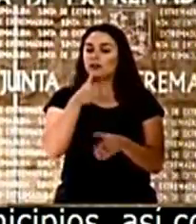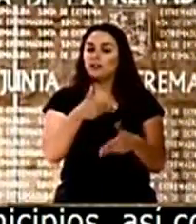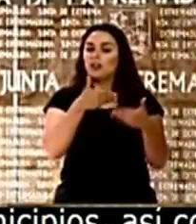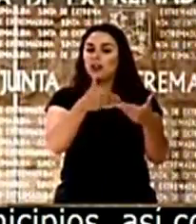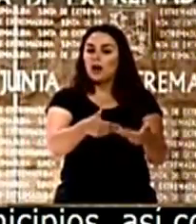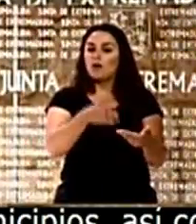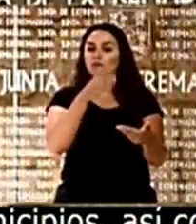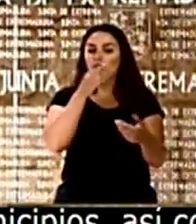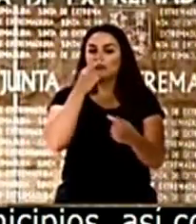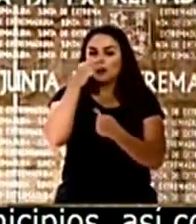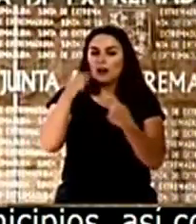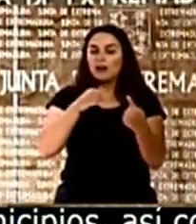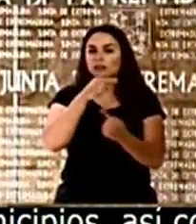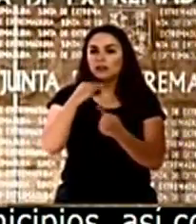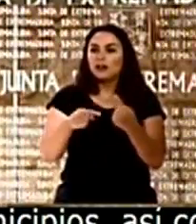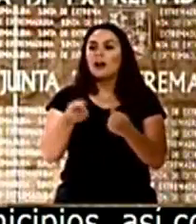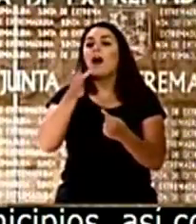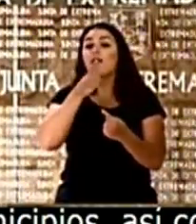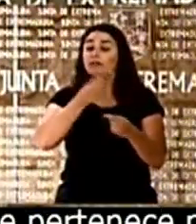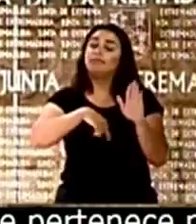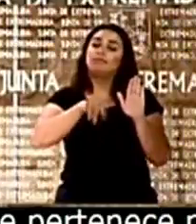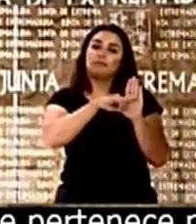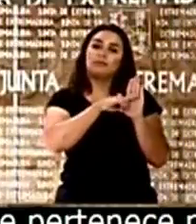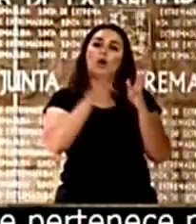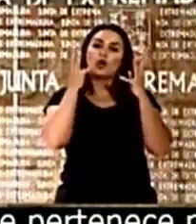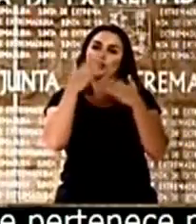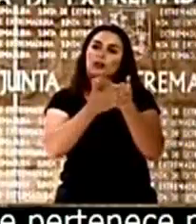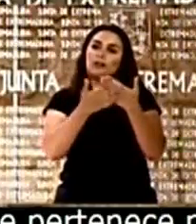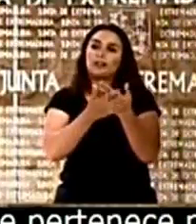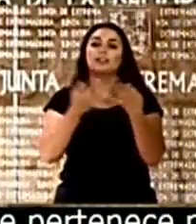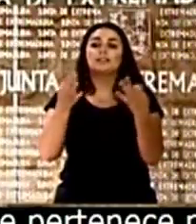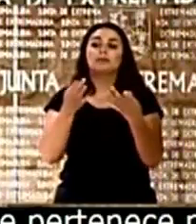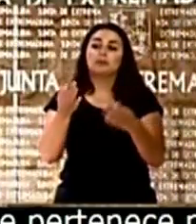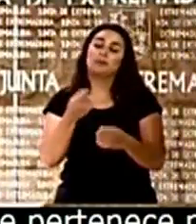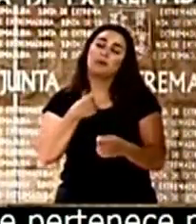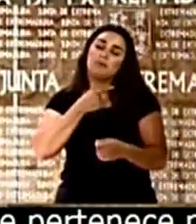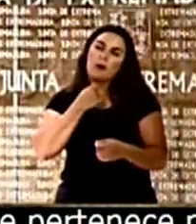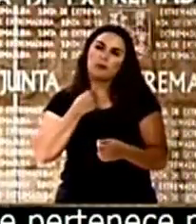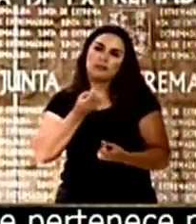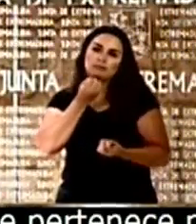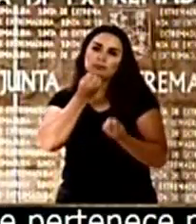por anualidad, lo encontrarán en la reseña del Consejo de Gobierno, que siempre me gusta poderle dar